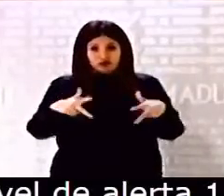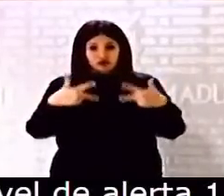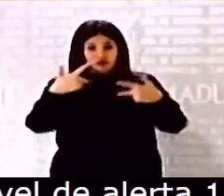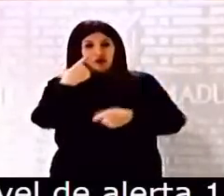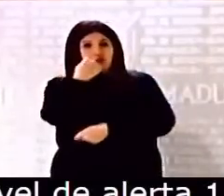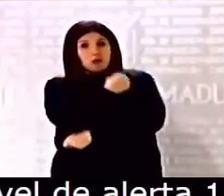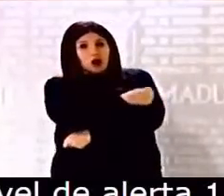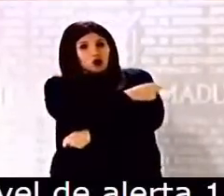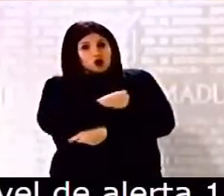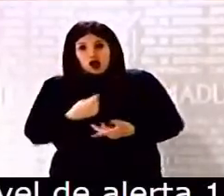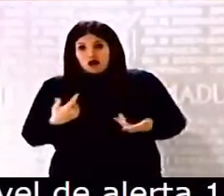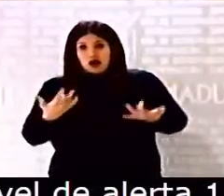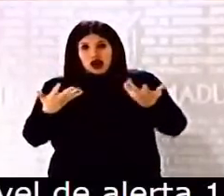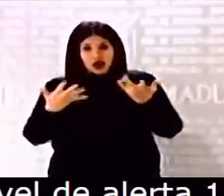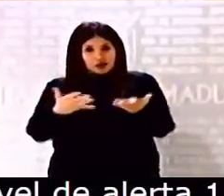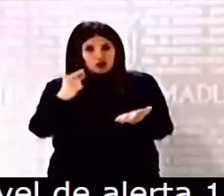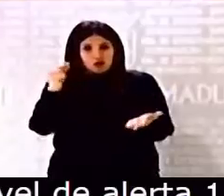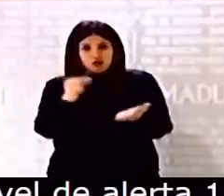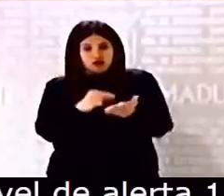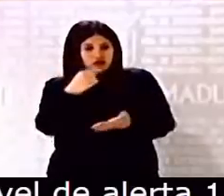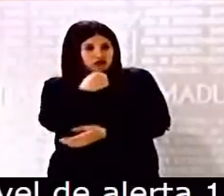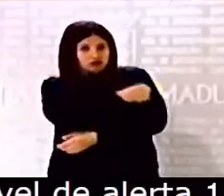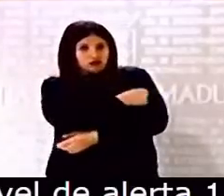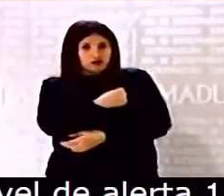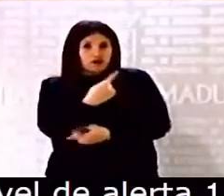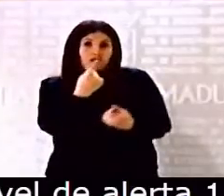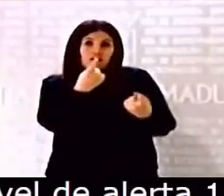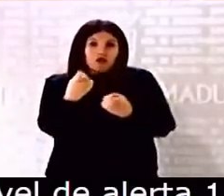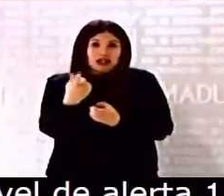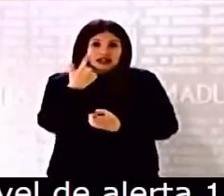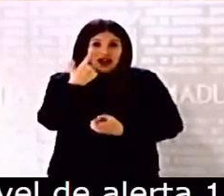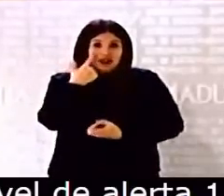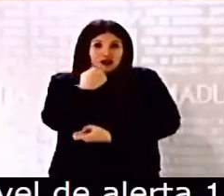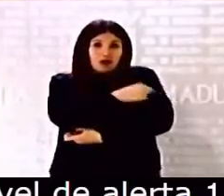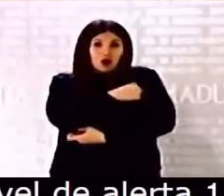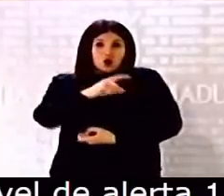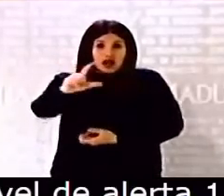con mayor agilidad en cuanto tengamos las dosis disponibles,